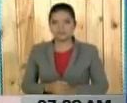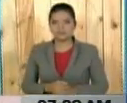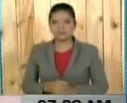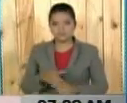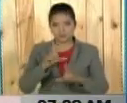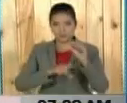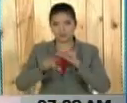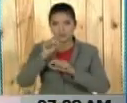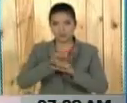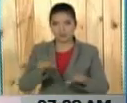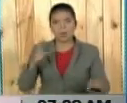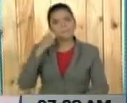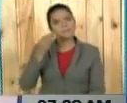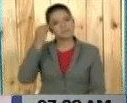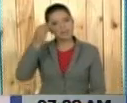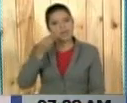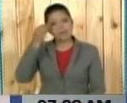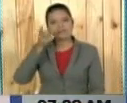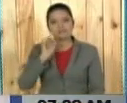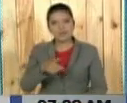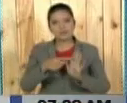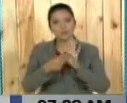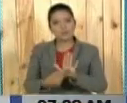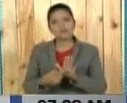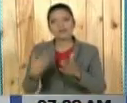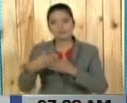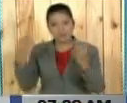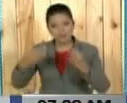@mvivianpiso212 piensa que debe demostrar con hechos